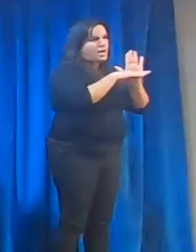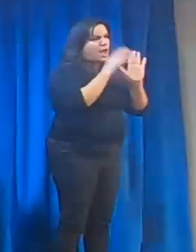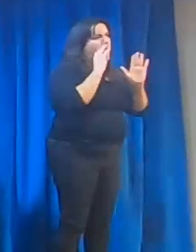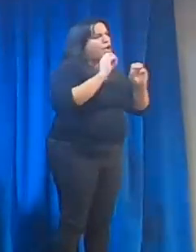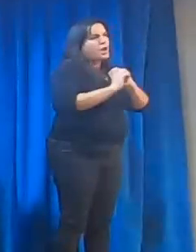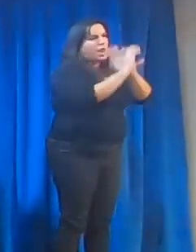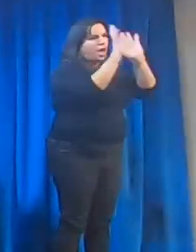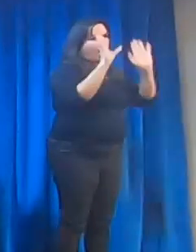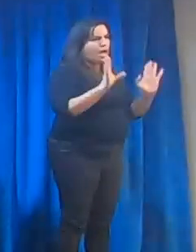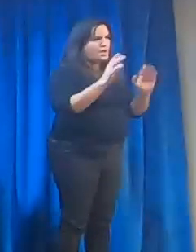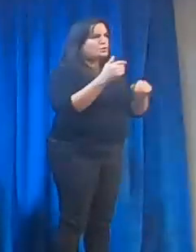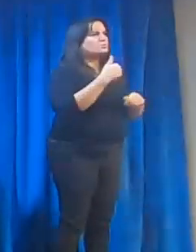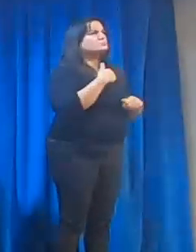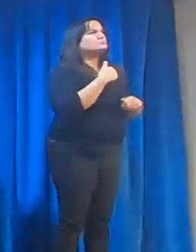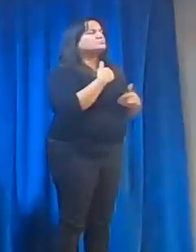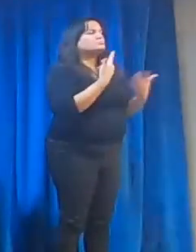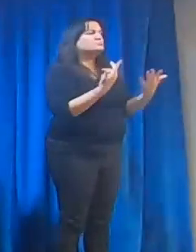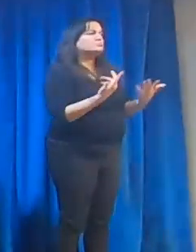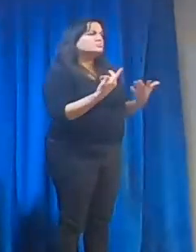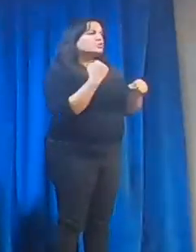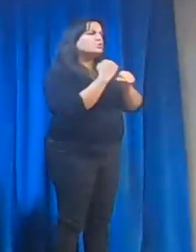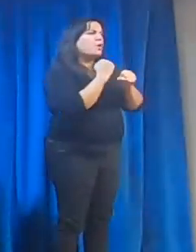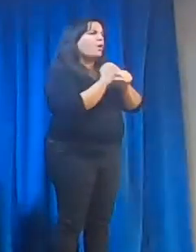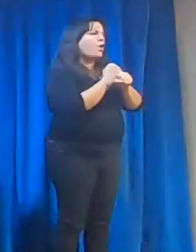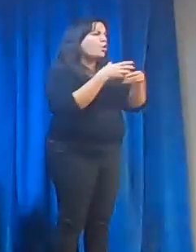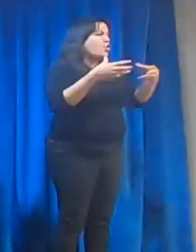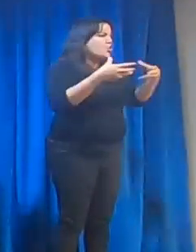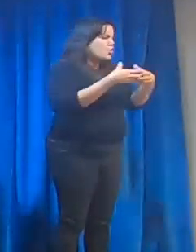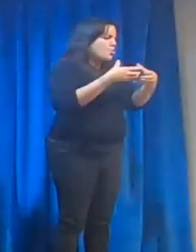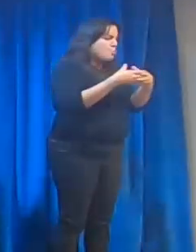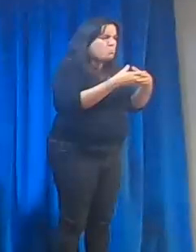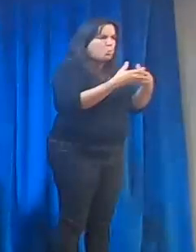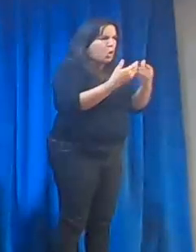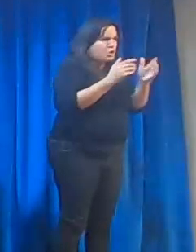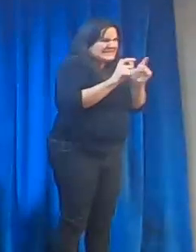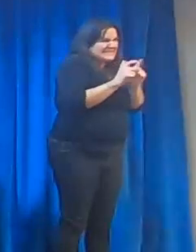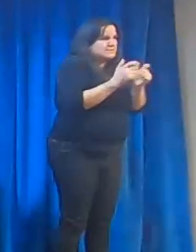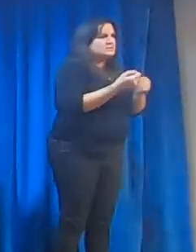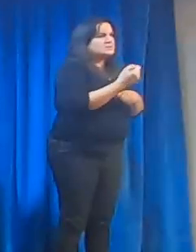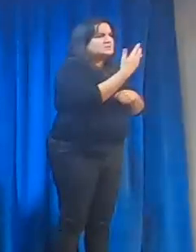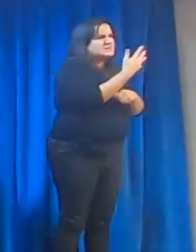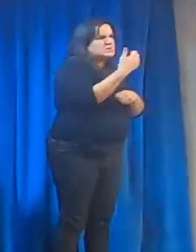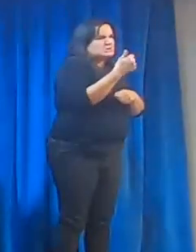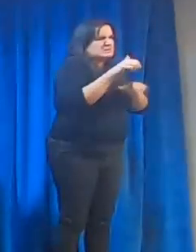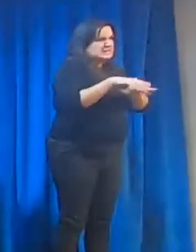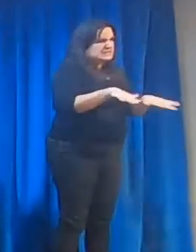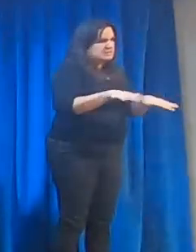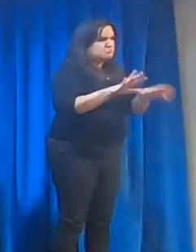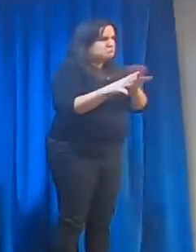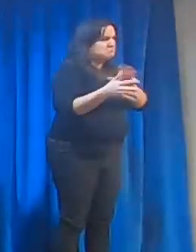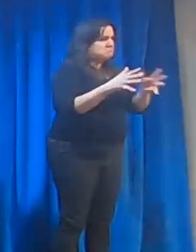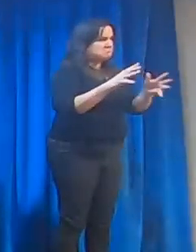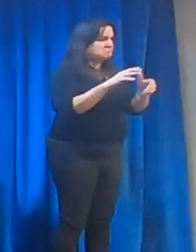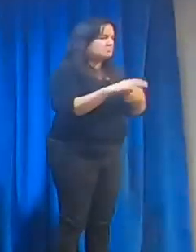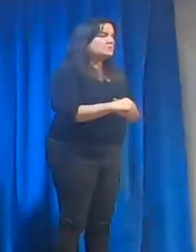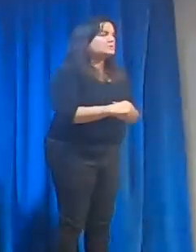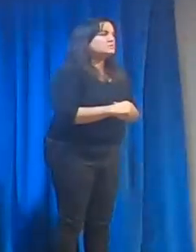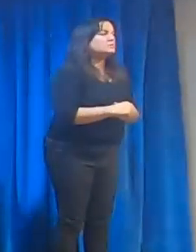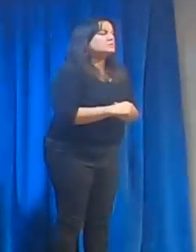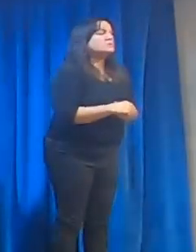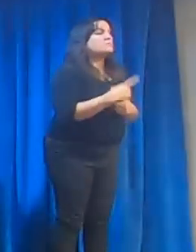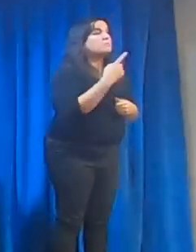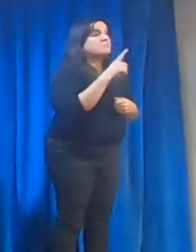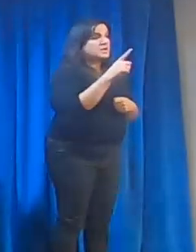claro. Yo trabajo con grupos que son muy chicos, o sea, son 5 o 6 chicos, o sea que no, pero tenemos un